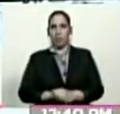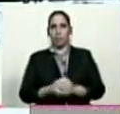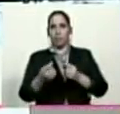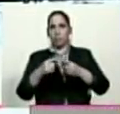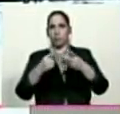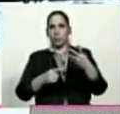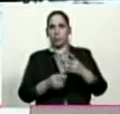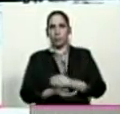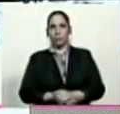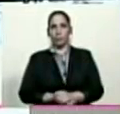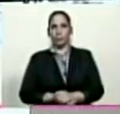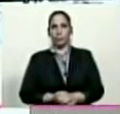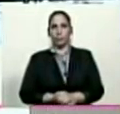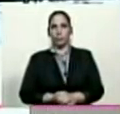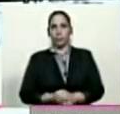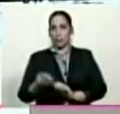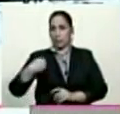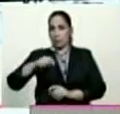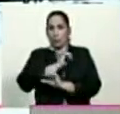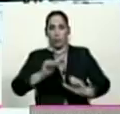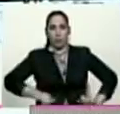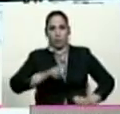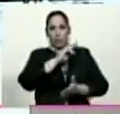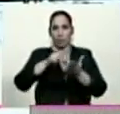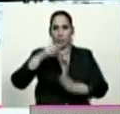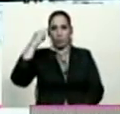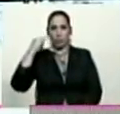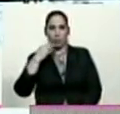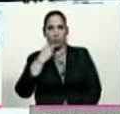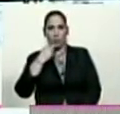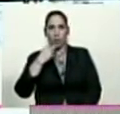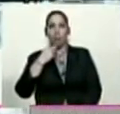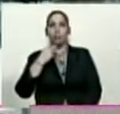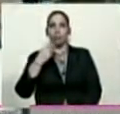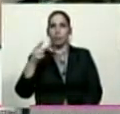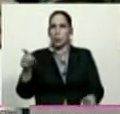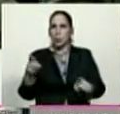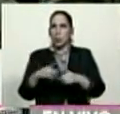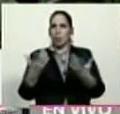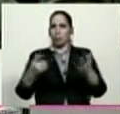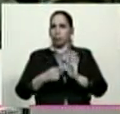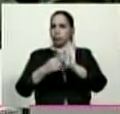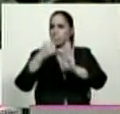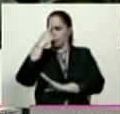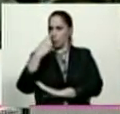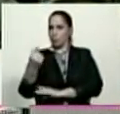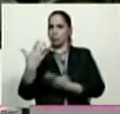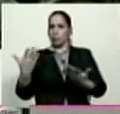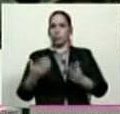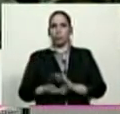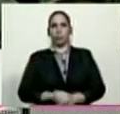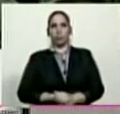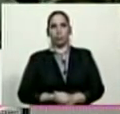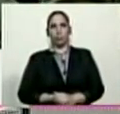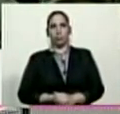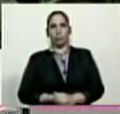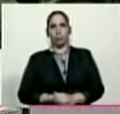etcétera. Tenemos una Fuerza Armada Nacional Bolivariana de una alta moral, ejemplar,